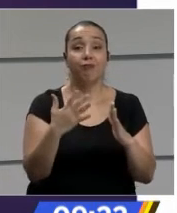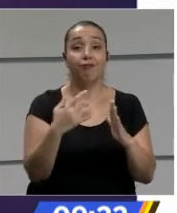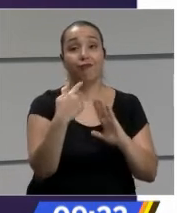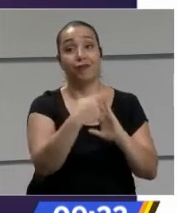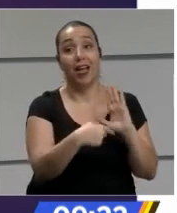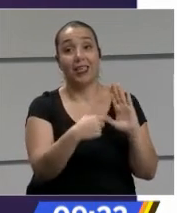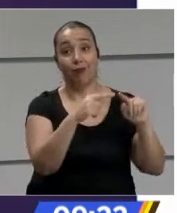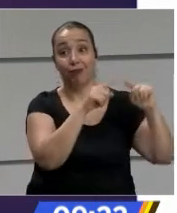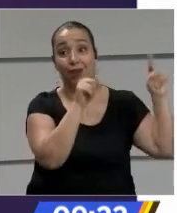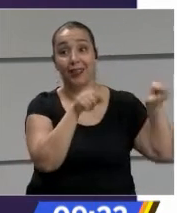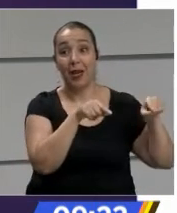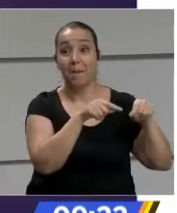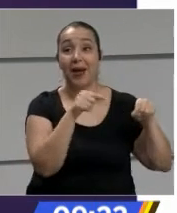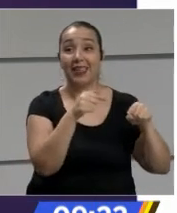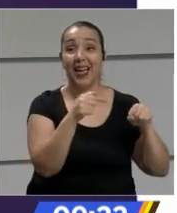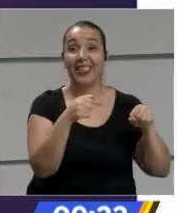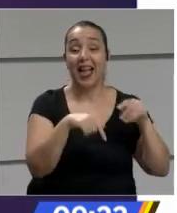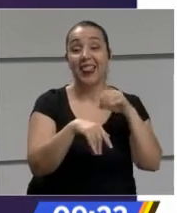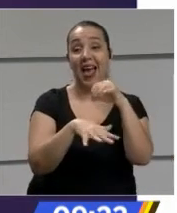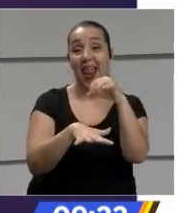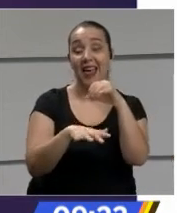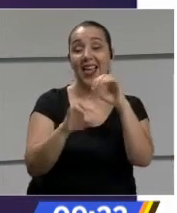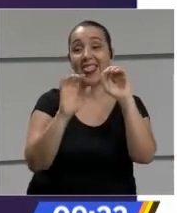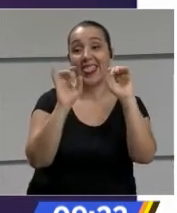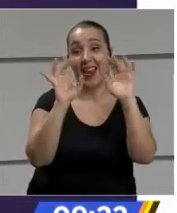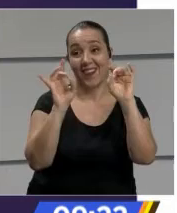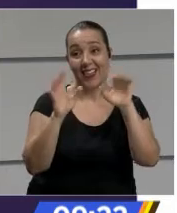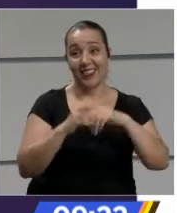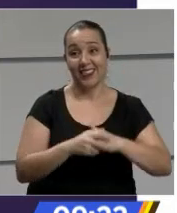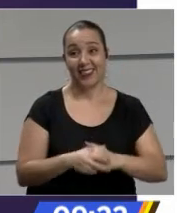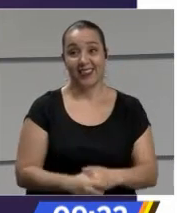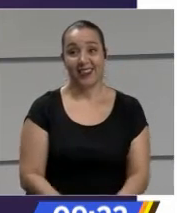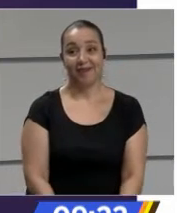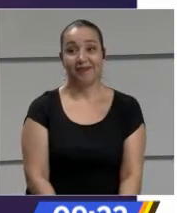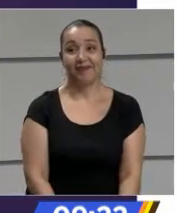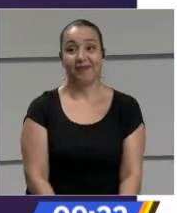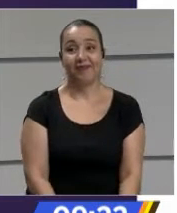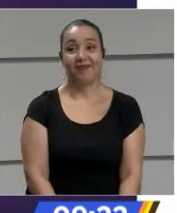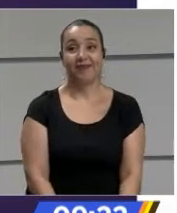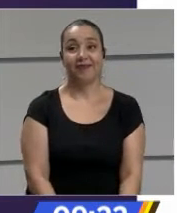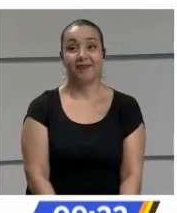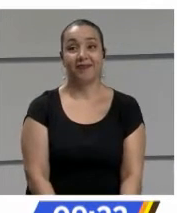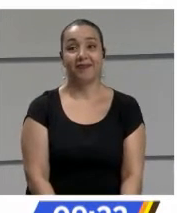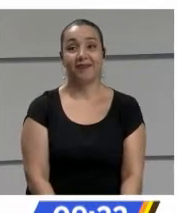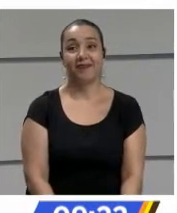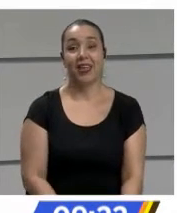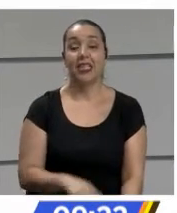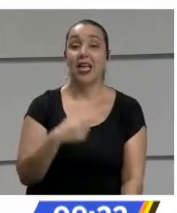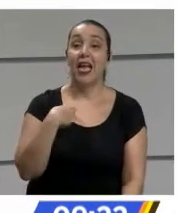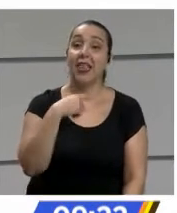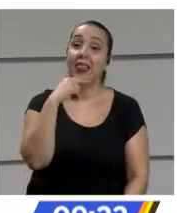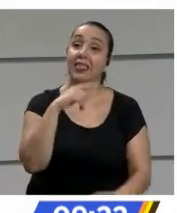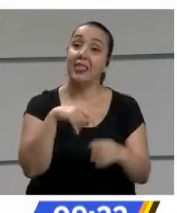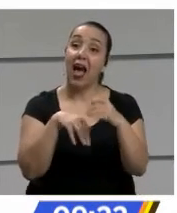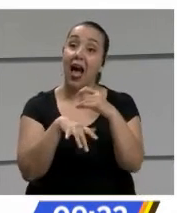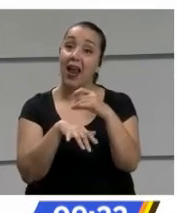que Listo. Estábamos hablando de la araña traviesa. Ajá. La araña